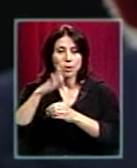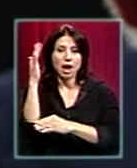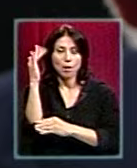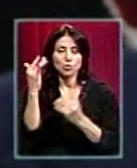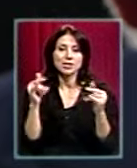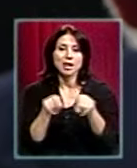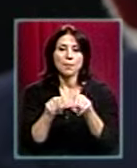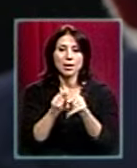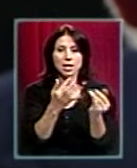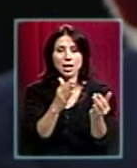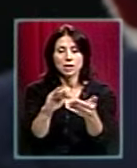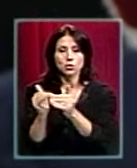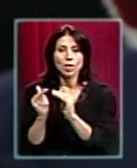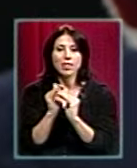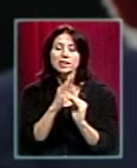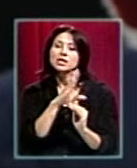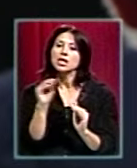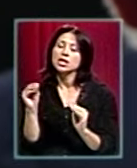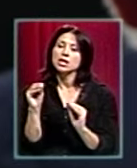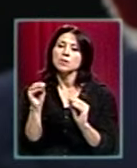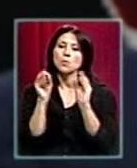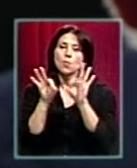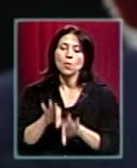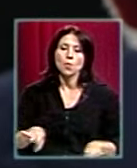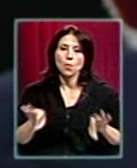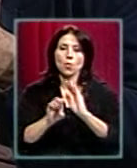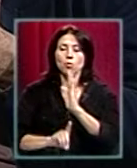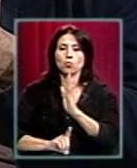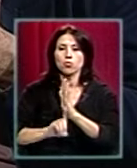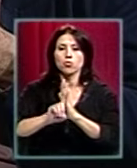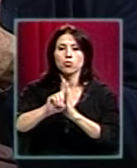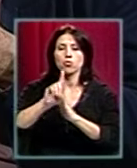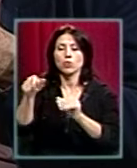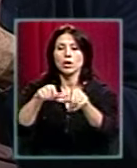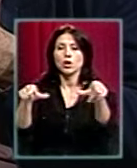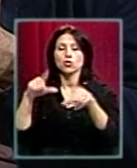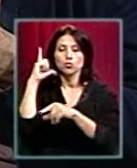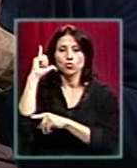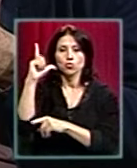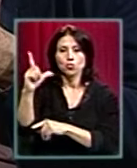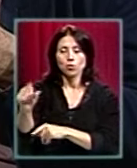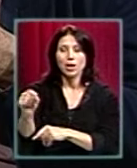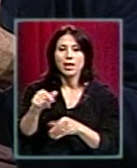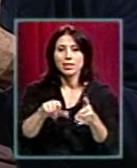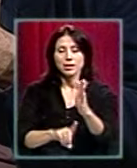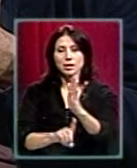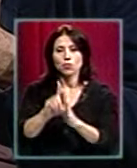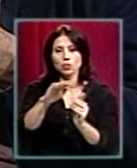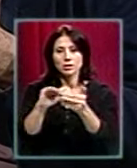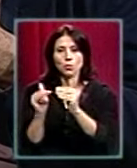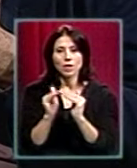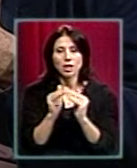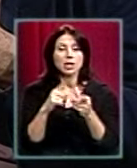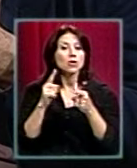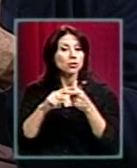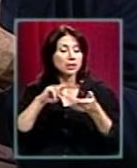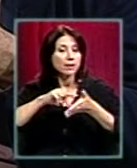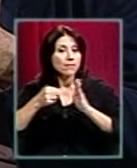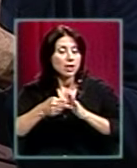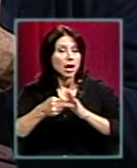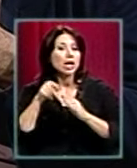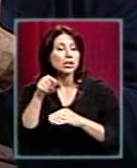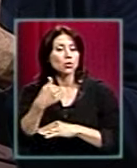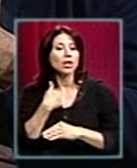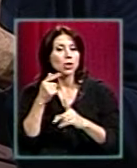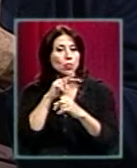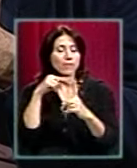igualmente, y por supuesto el desarrollo rural igualmente, ¿verdad? Y el desarrollo de las comunidades. O sea que tiene una visión